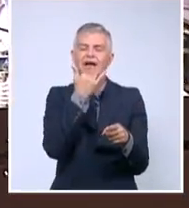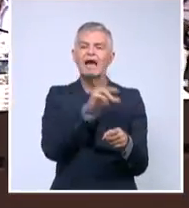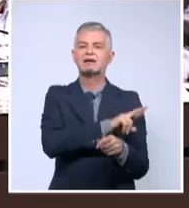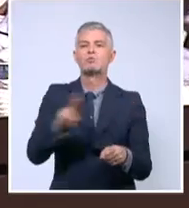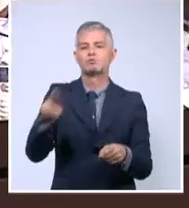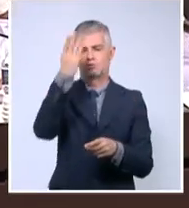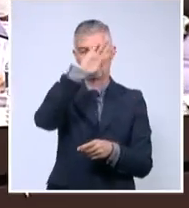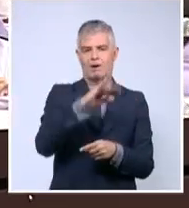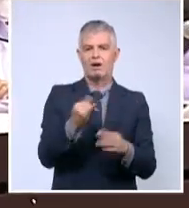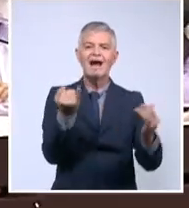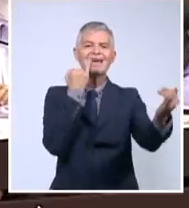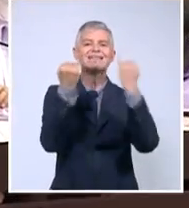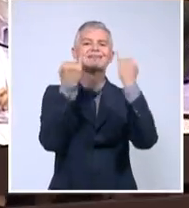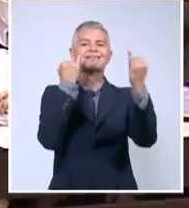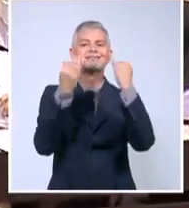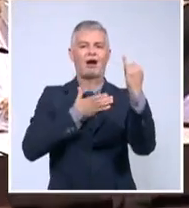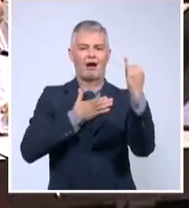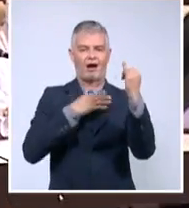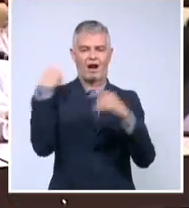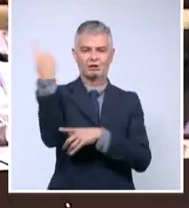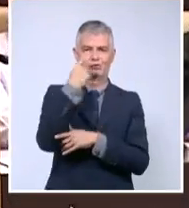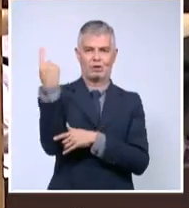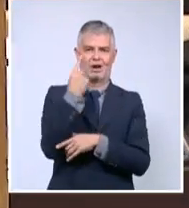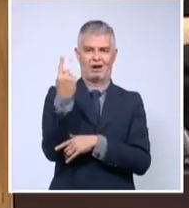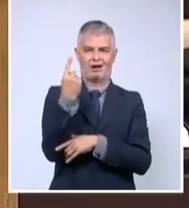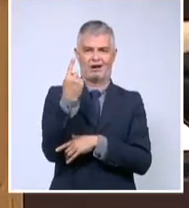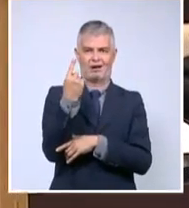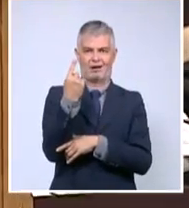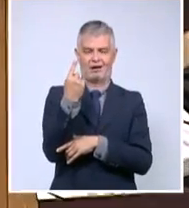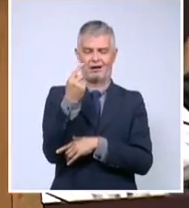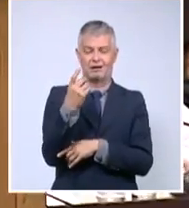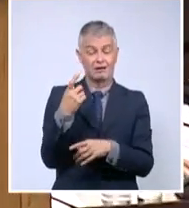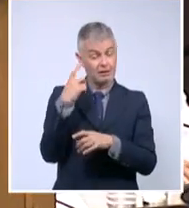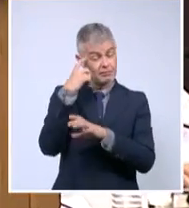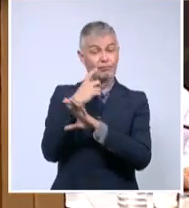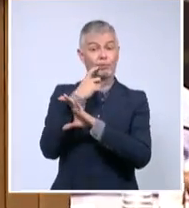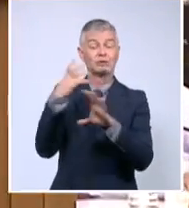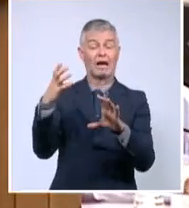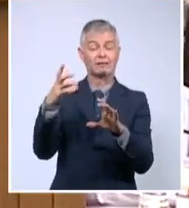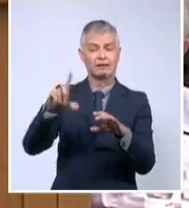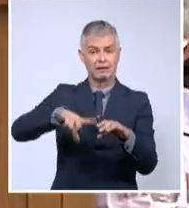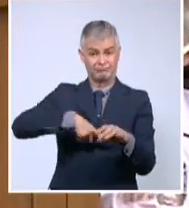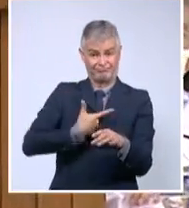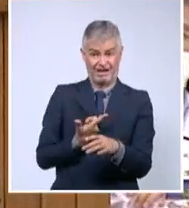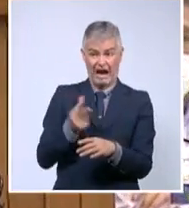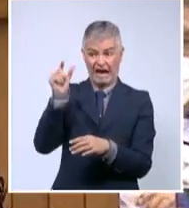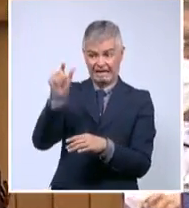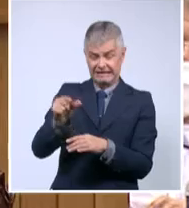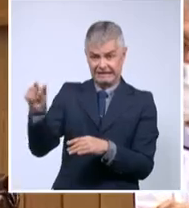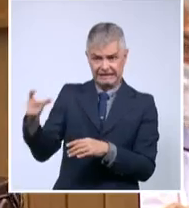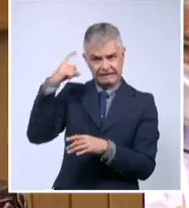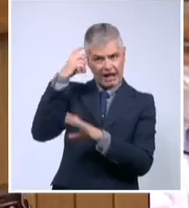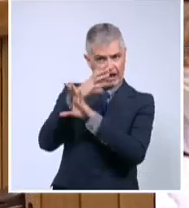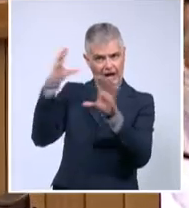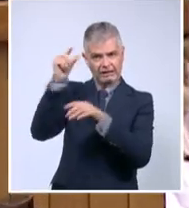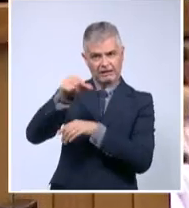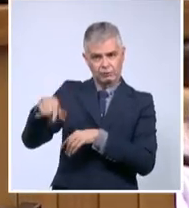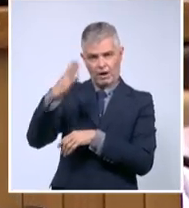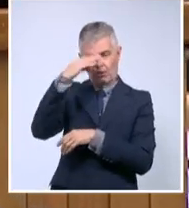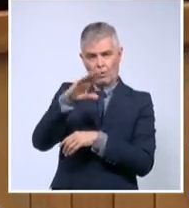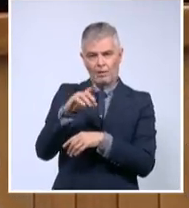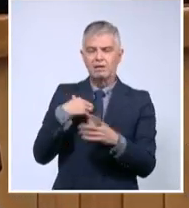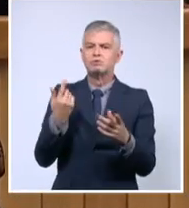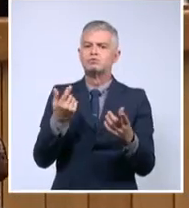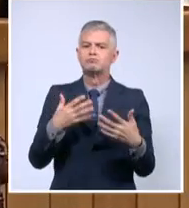nacional. ¿Quiénes, sino nuestros grandes intelectuales y artistas, son los creadores del ideario de la rebeldía y el